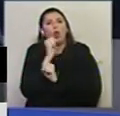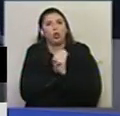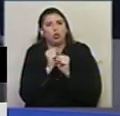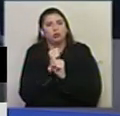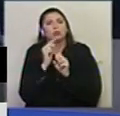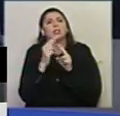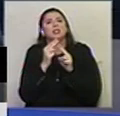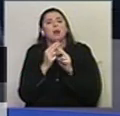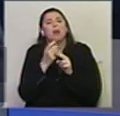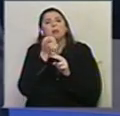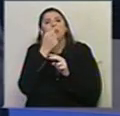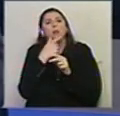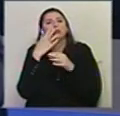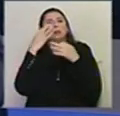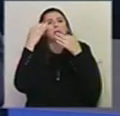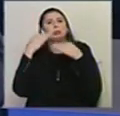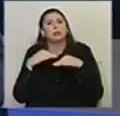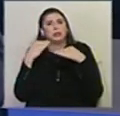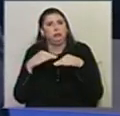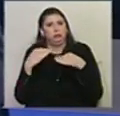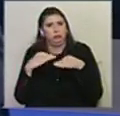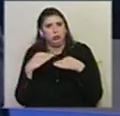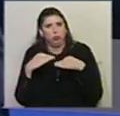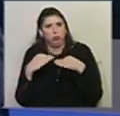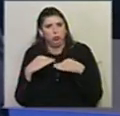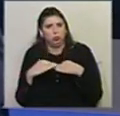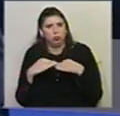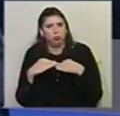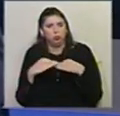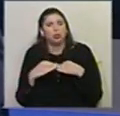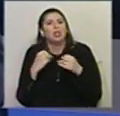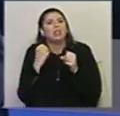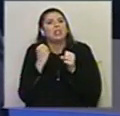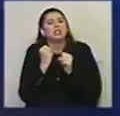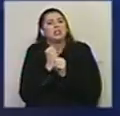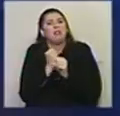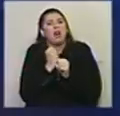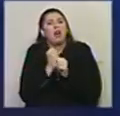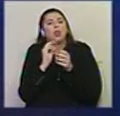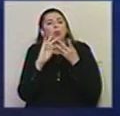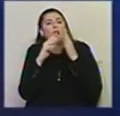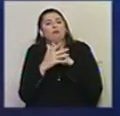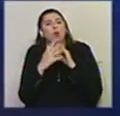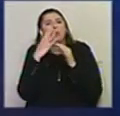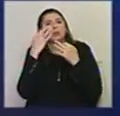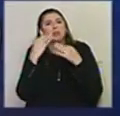van directamente al órgano, que trabajan de una manera muy específica, en particular en oncología,